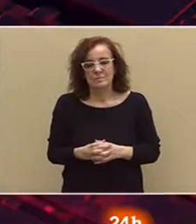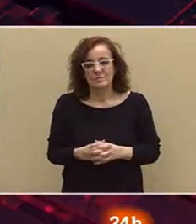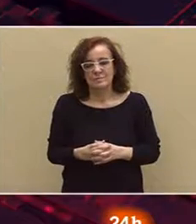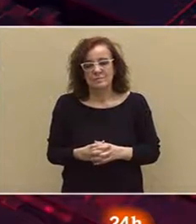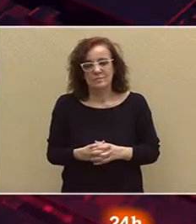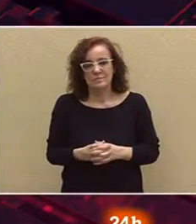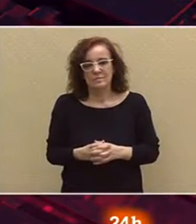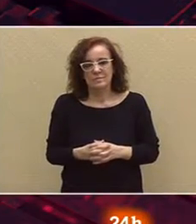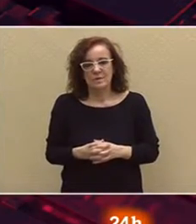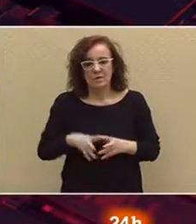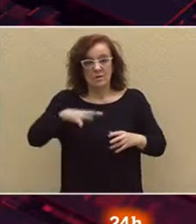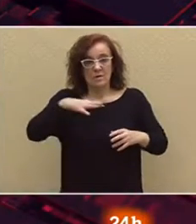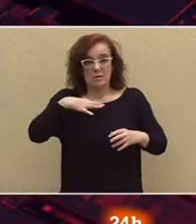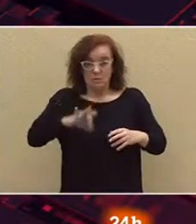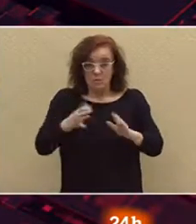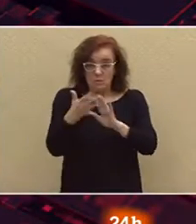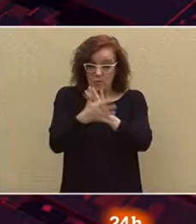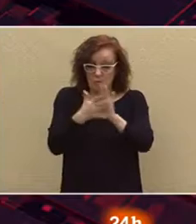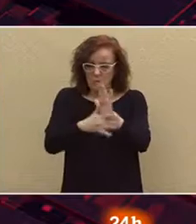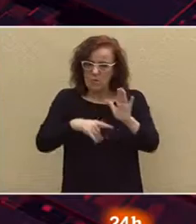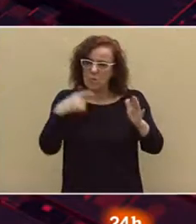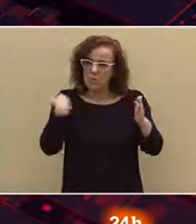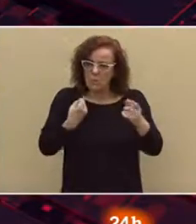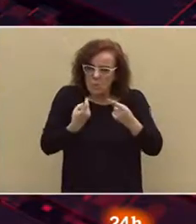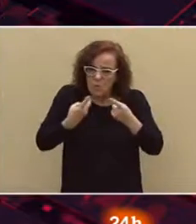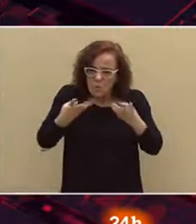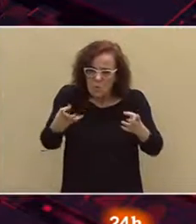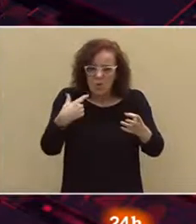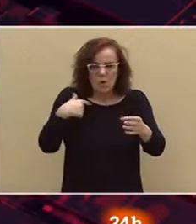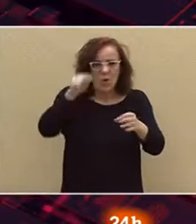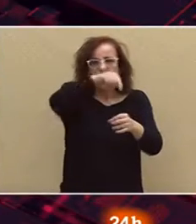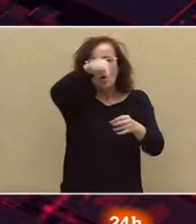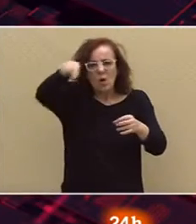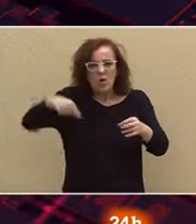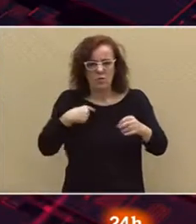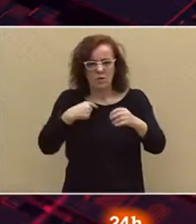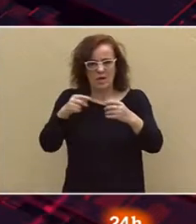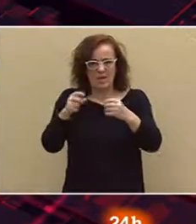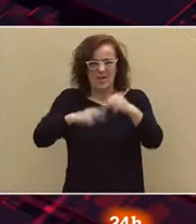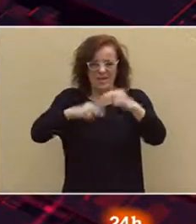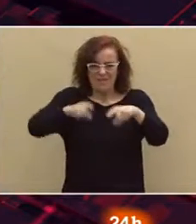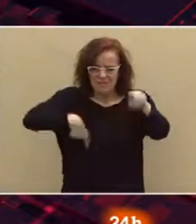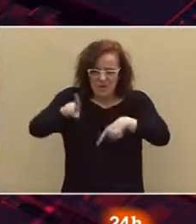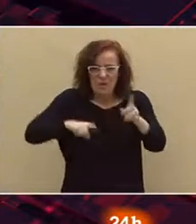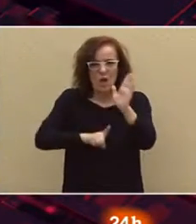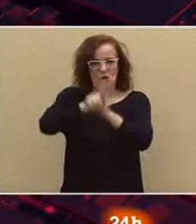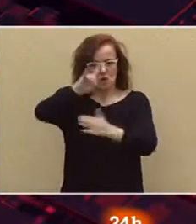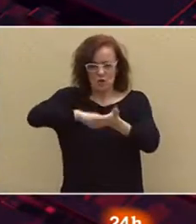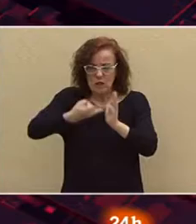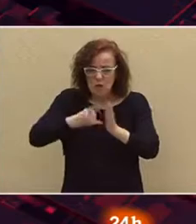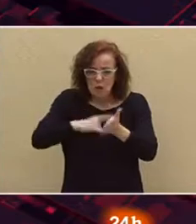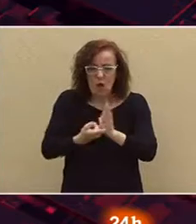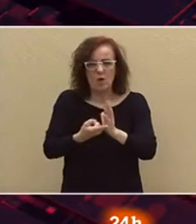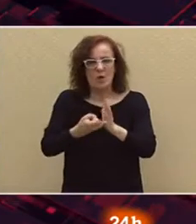Podríamos hablar también del salto cualitativo en muchas otras esferas, en nuestras infraestructuras, en el desarrollo tecnológico, en el servicio de